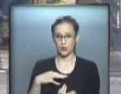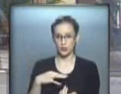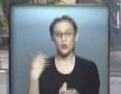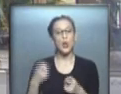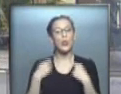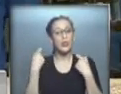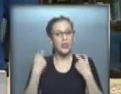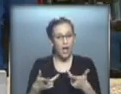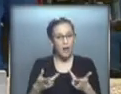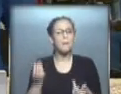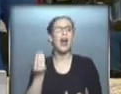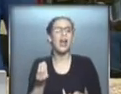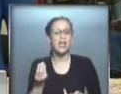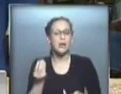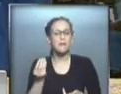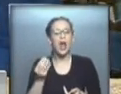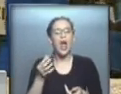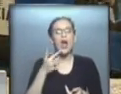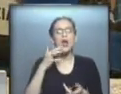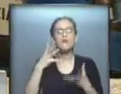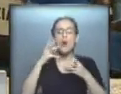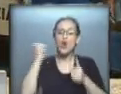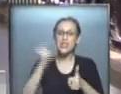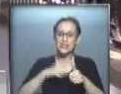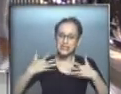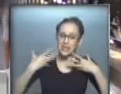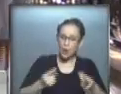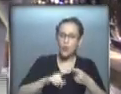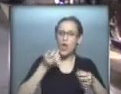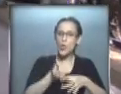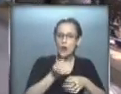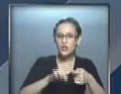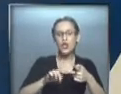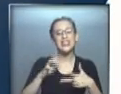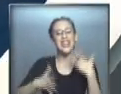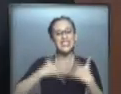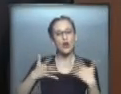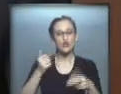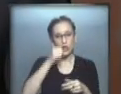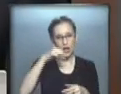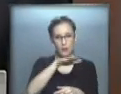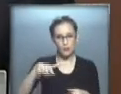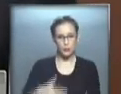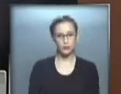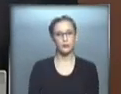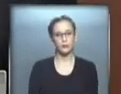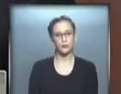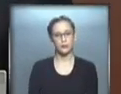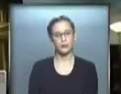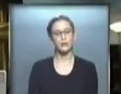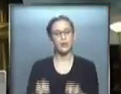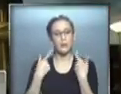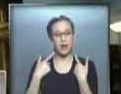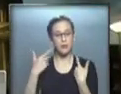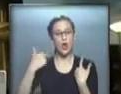a financiar el desarrollo de áreas clave en la salud educación y desarrollo rural el premio nobel de la paz